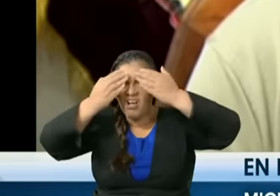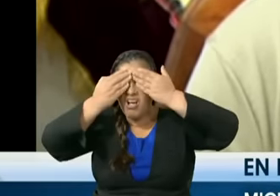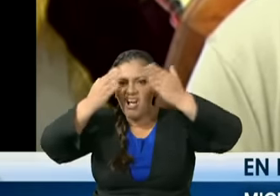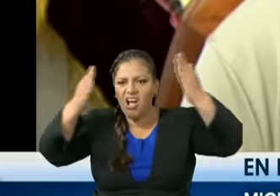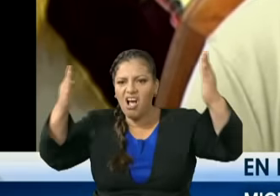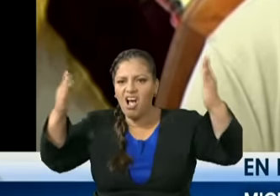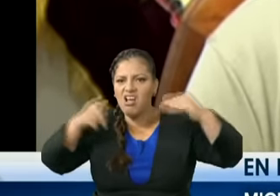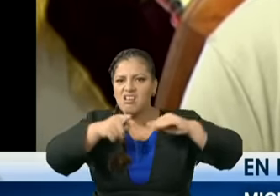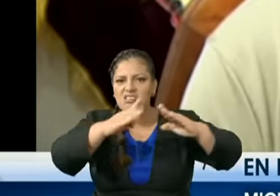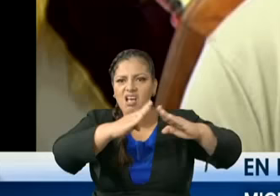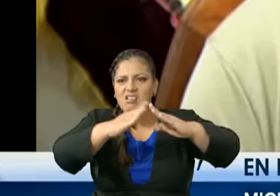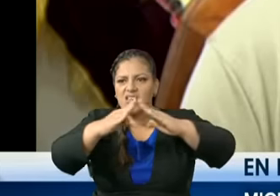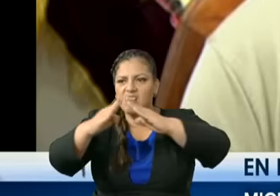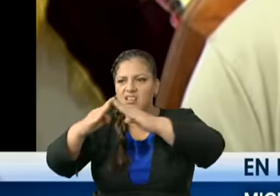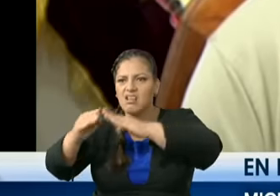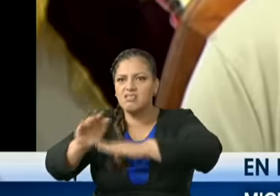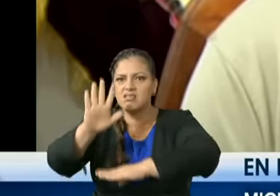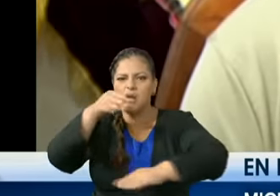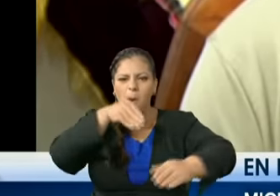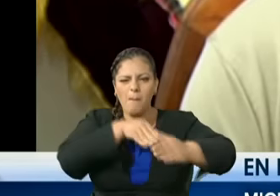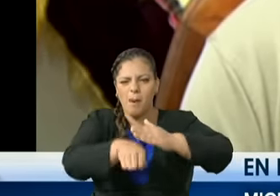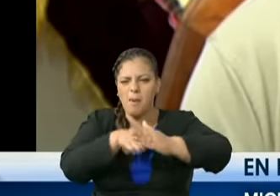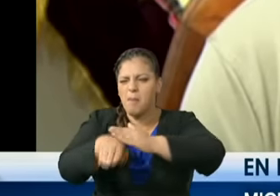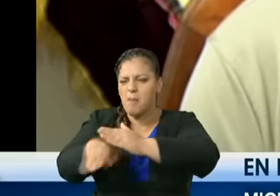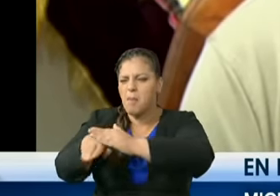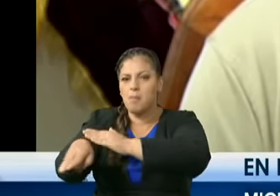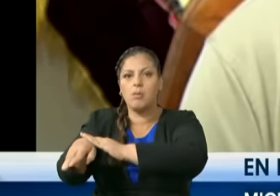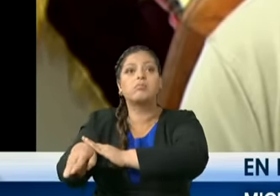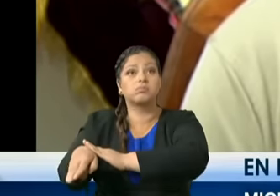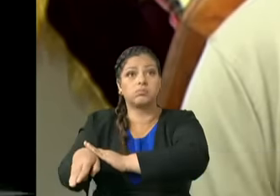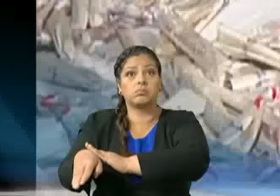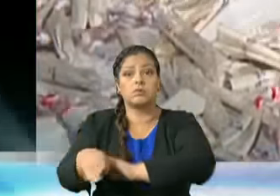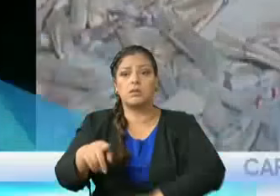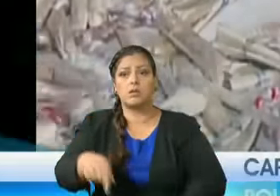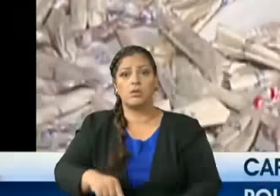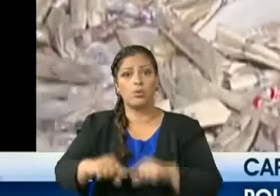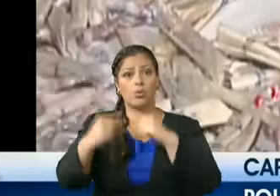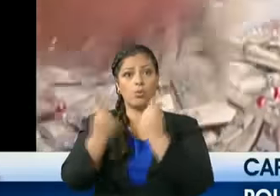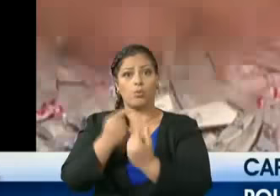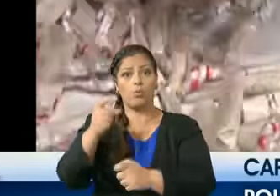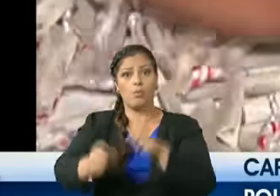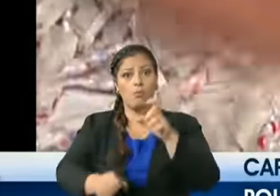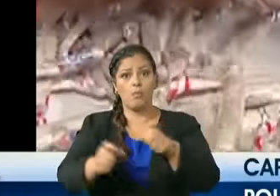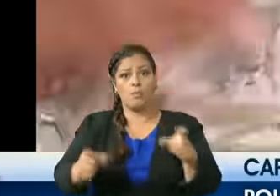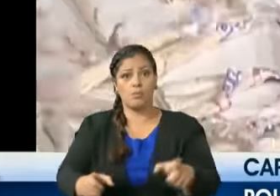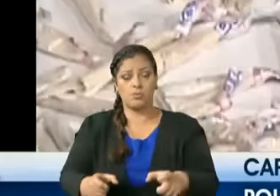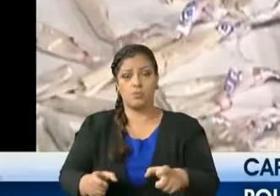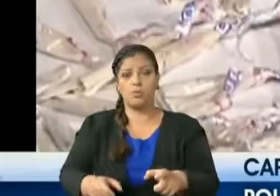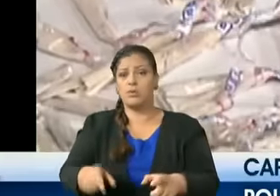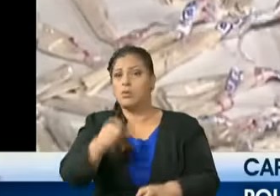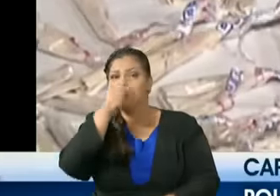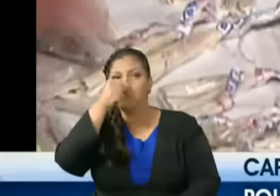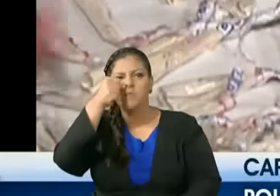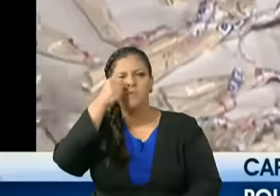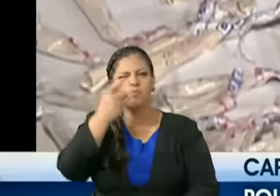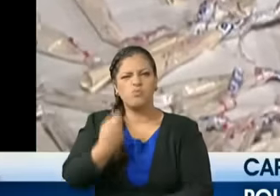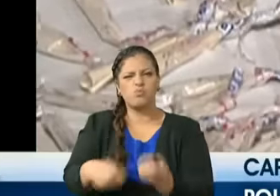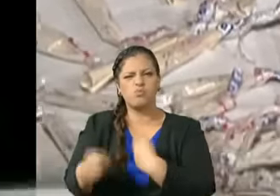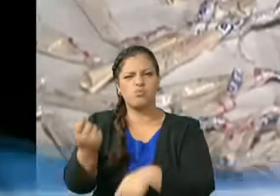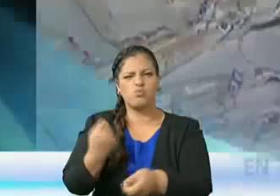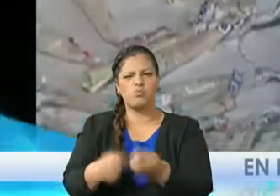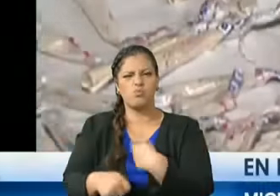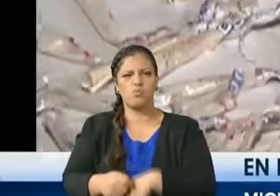¿sí? Obteniendo como resultados la desarticulación de una organización de microtráfico que venía causando mucho